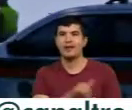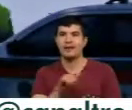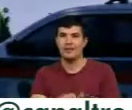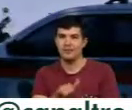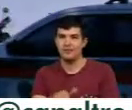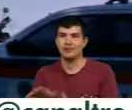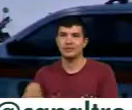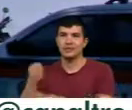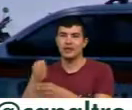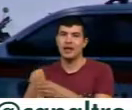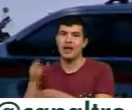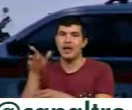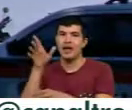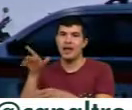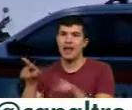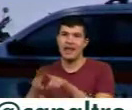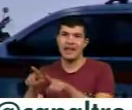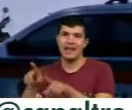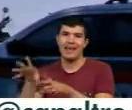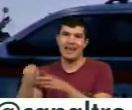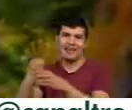cárcel por abuso sexual.